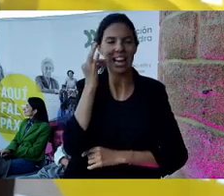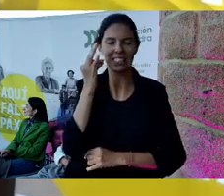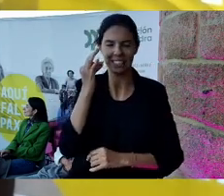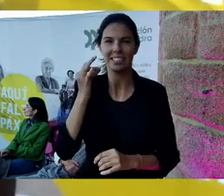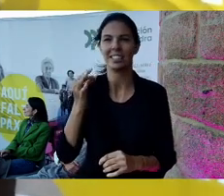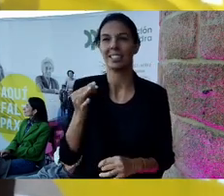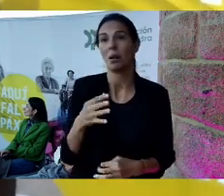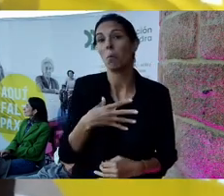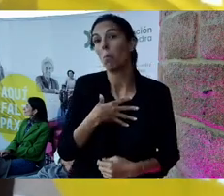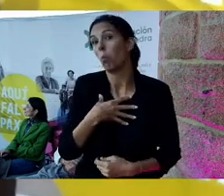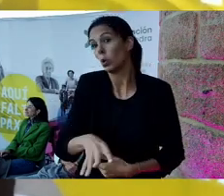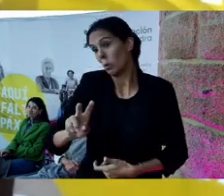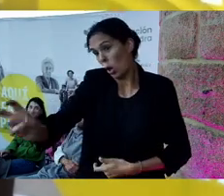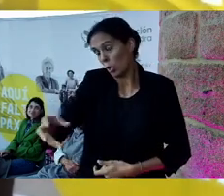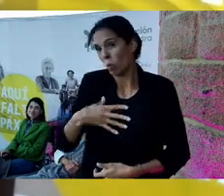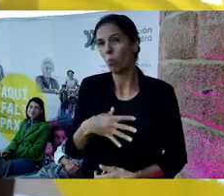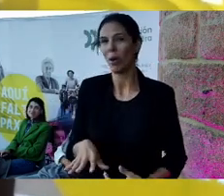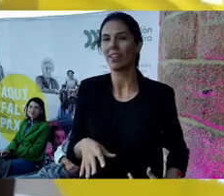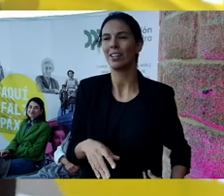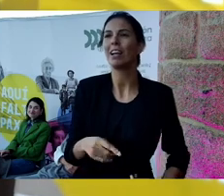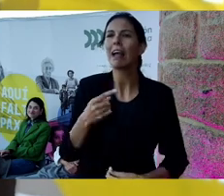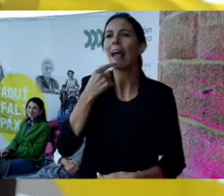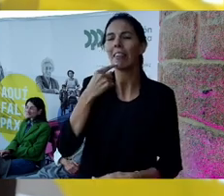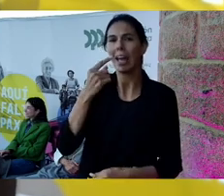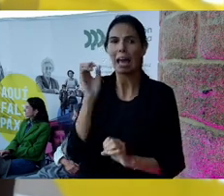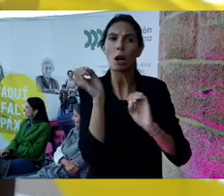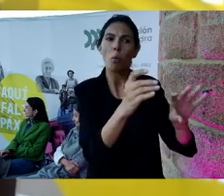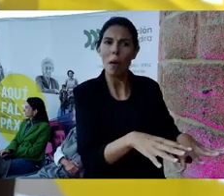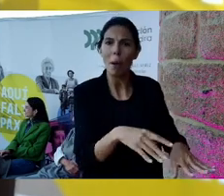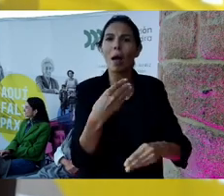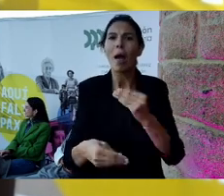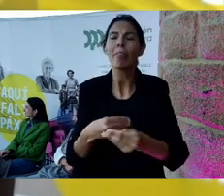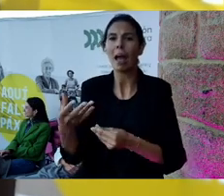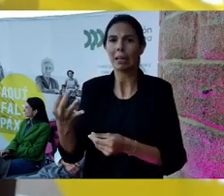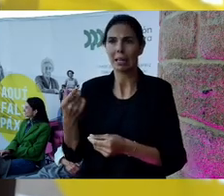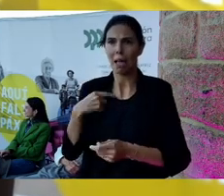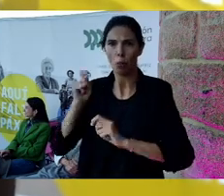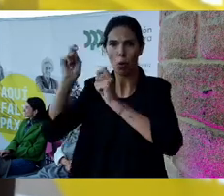a ser reina, otra posibilidad. ¿Y proclamaba la República o qué?